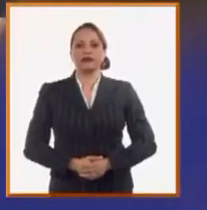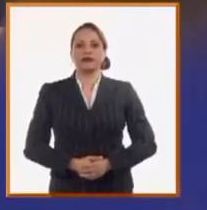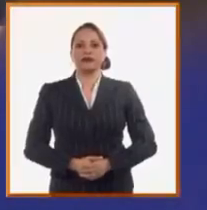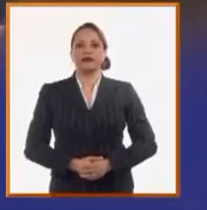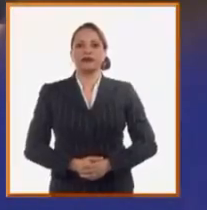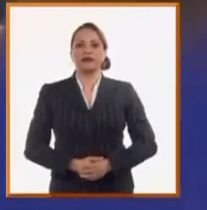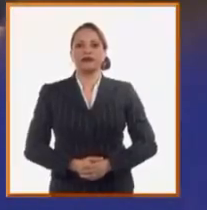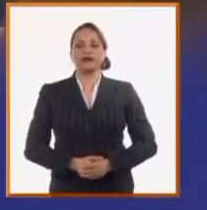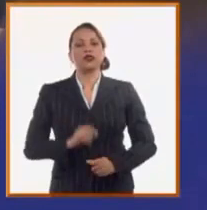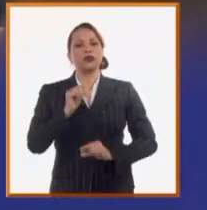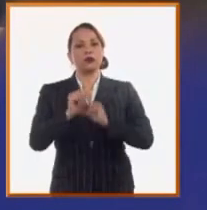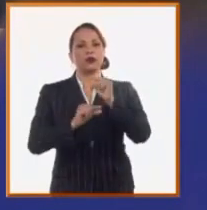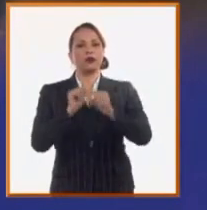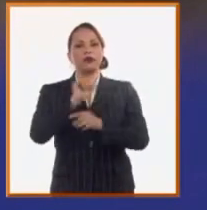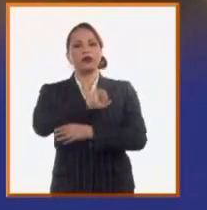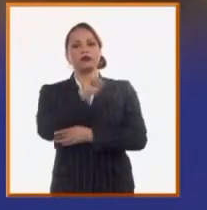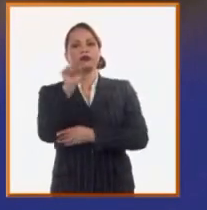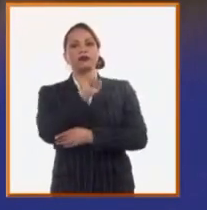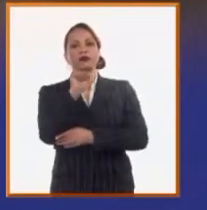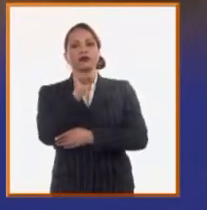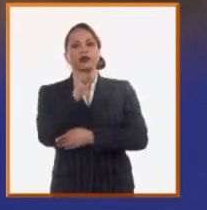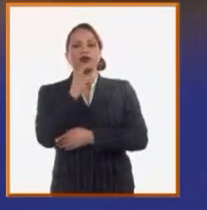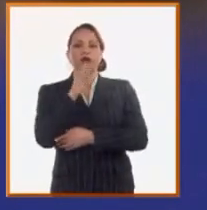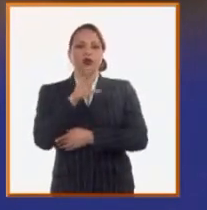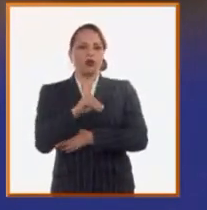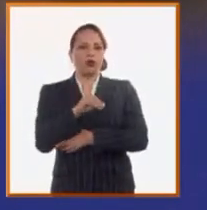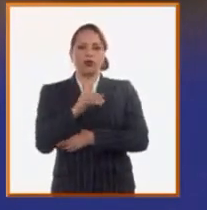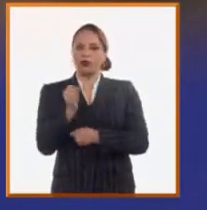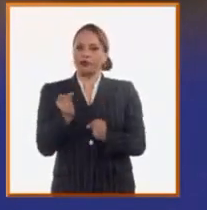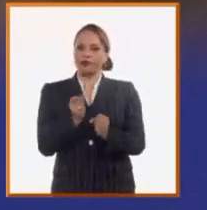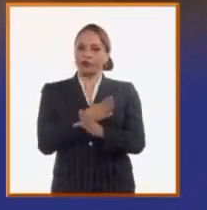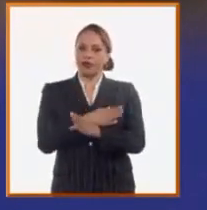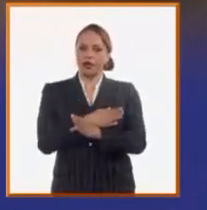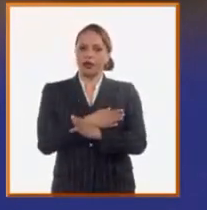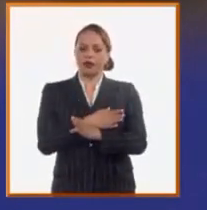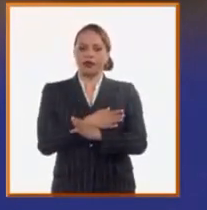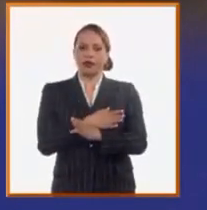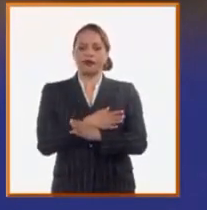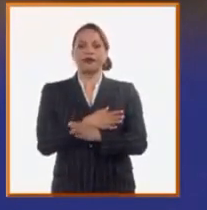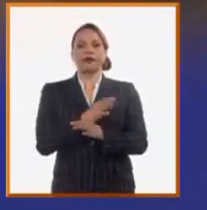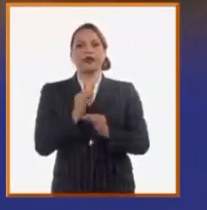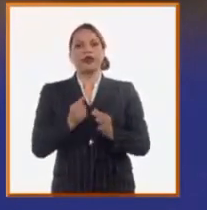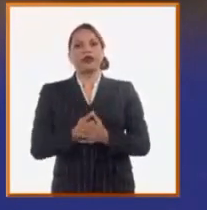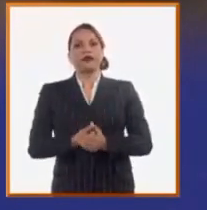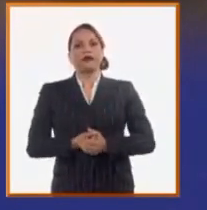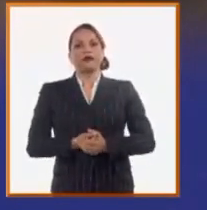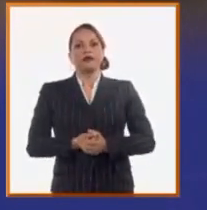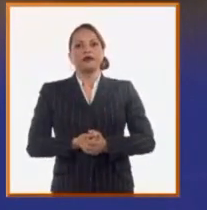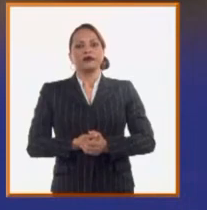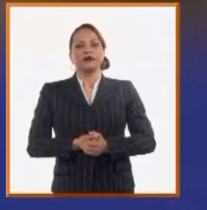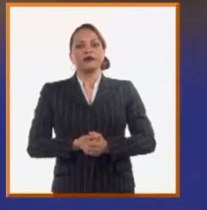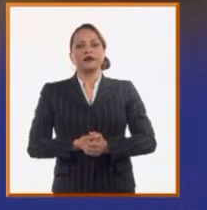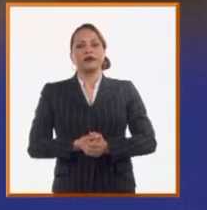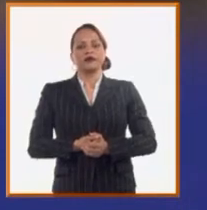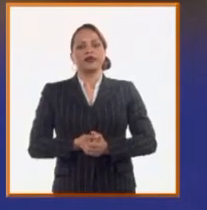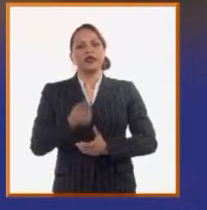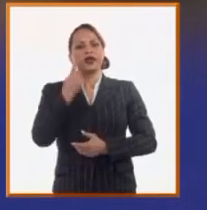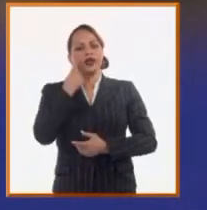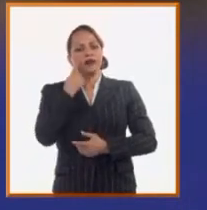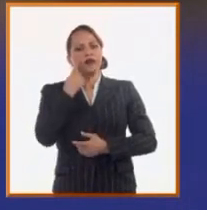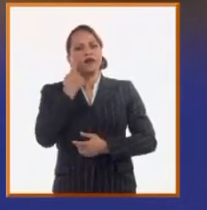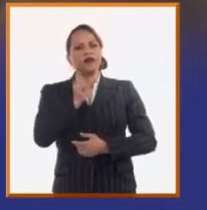Se ha logrado, y lo digo con total transparencia y sinceridad, como nunca antes, una